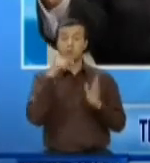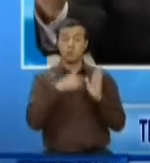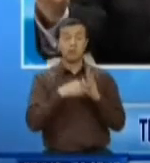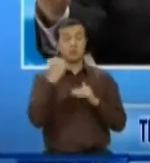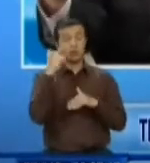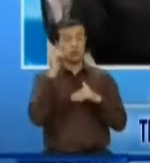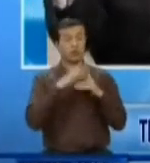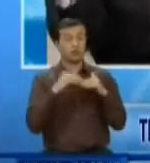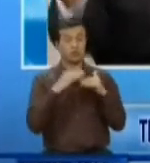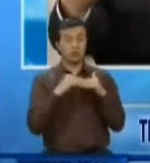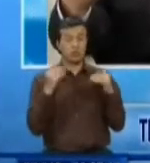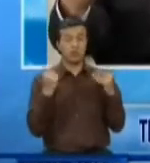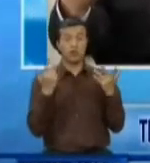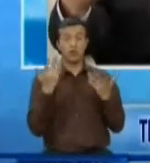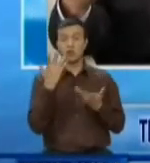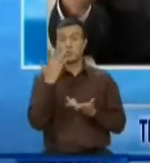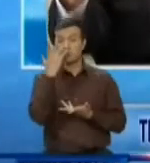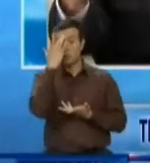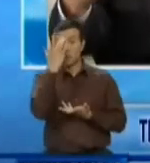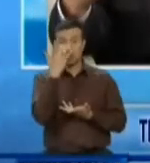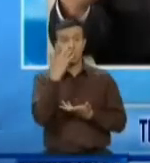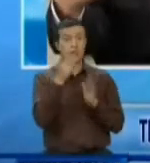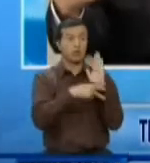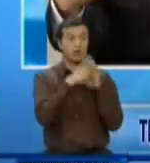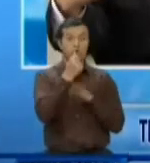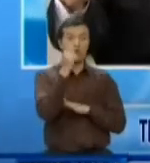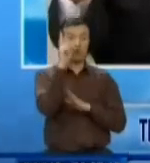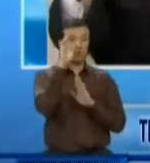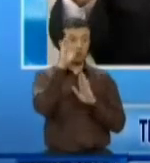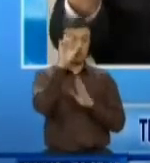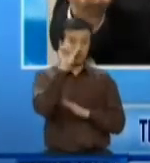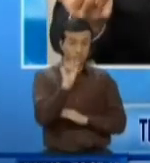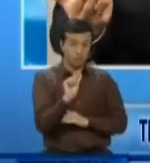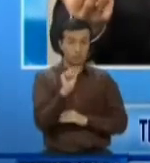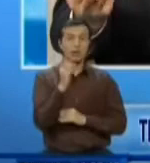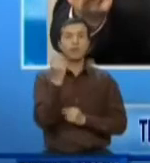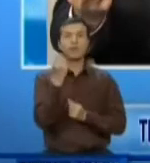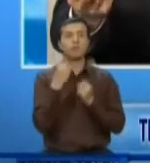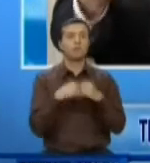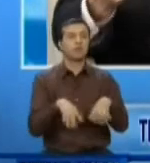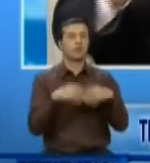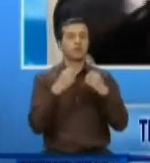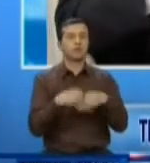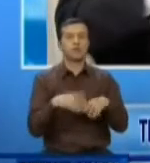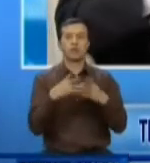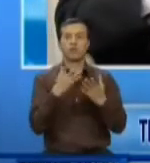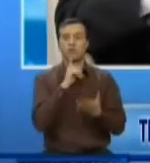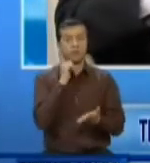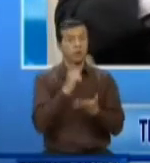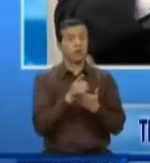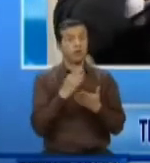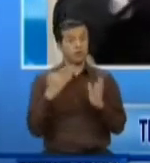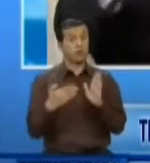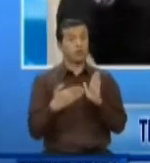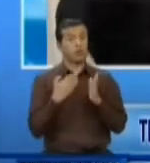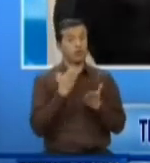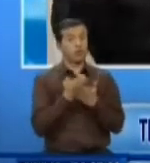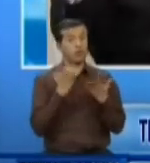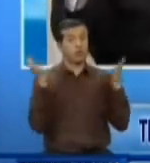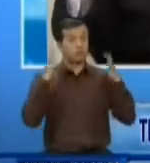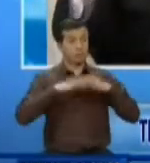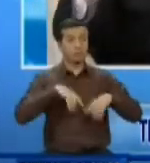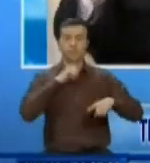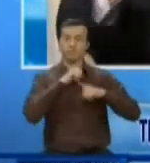millones de dólares por concepto de esta disminución es decir por concepto de nuestras exportaciones lo cual afecta a la economía pero una